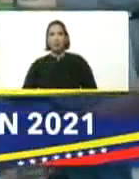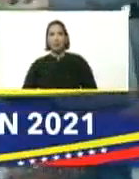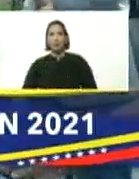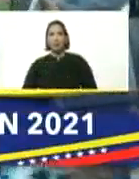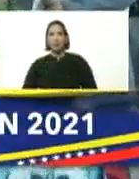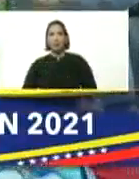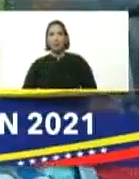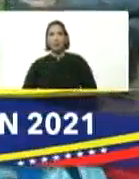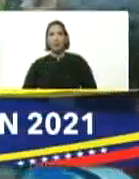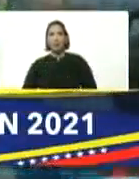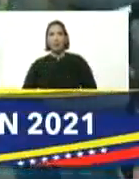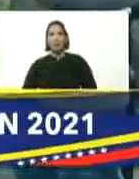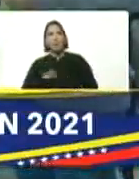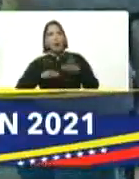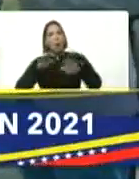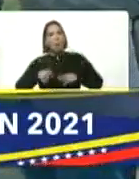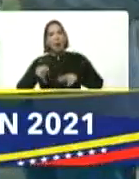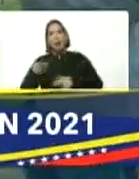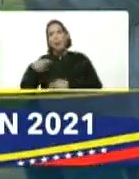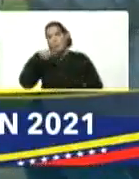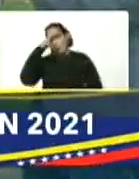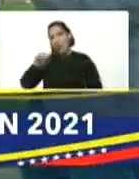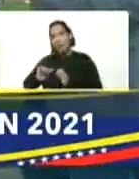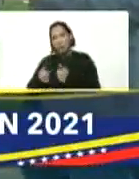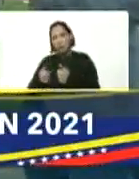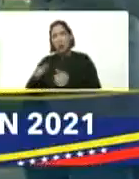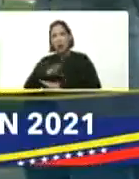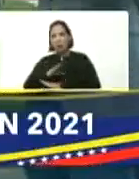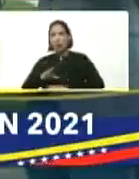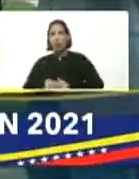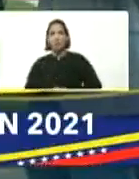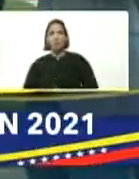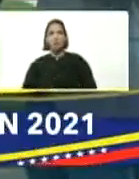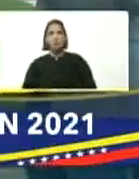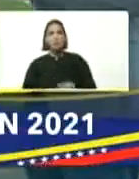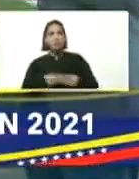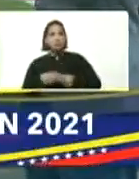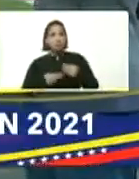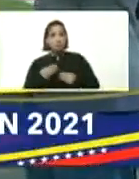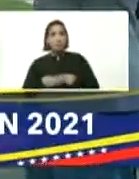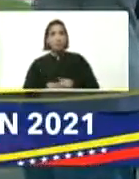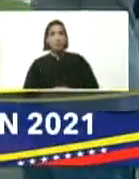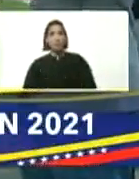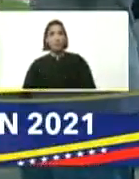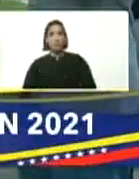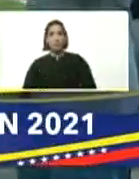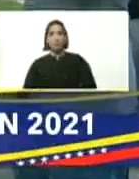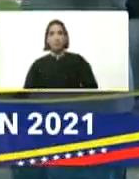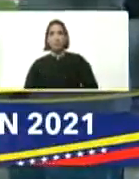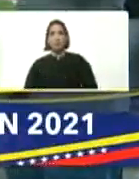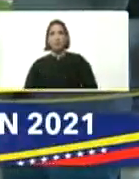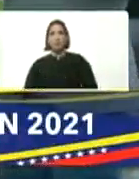Salúdalo. Más o menos como este muchacho, mi papá empezó a cantar, presidente. Verdad, qué bueno. Hizo una carrera artística.